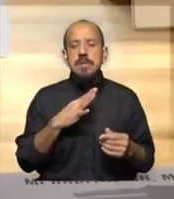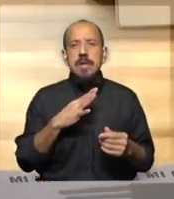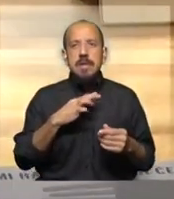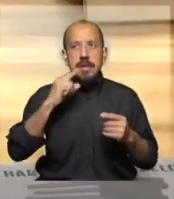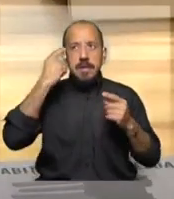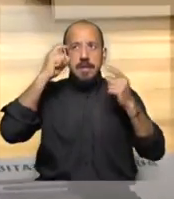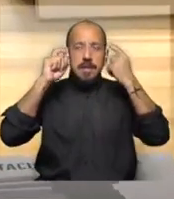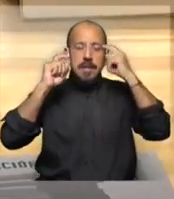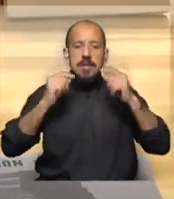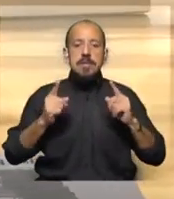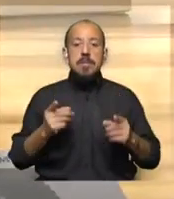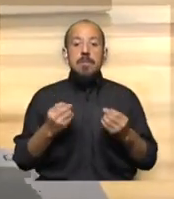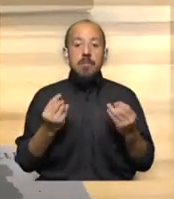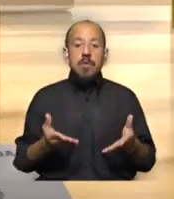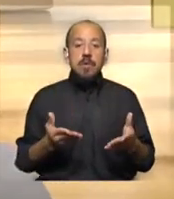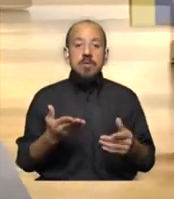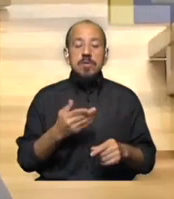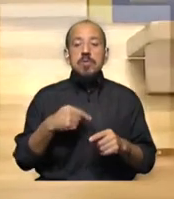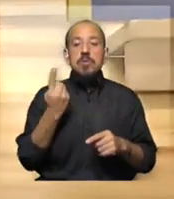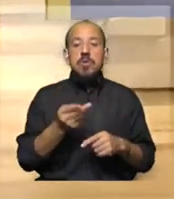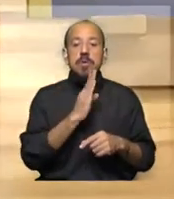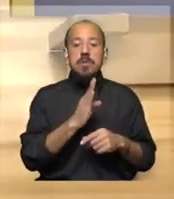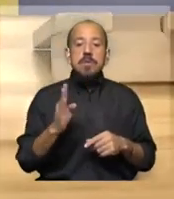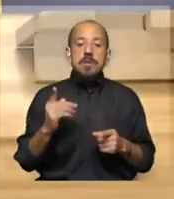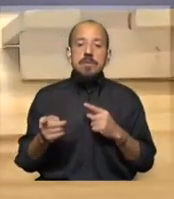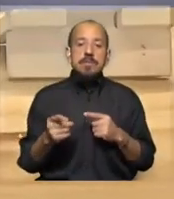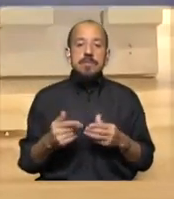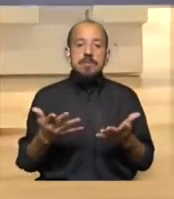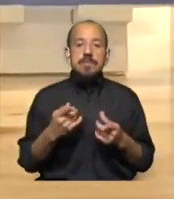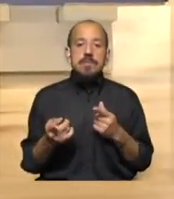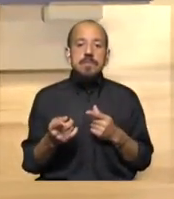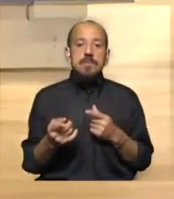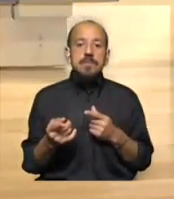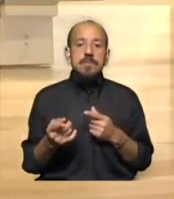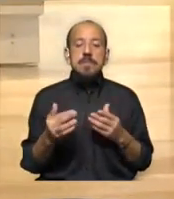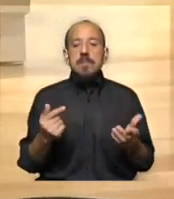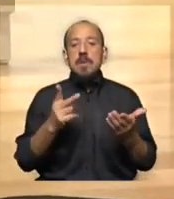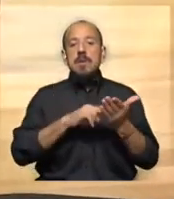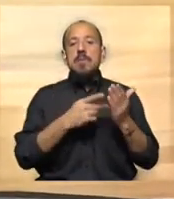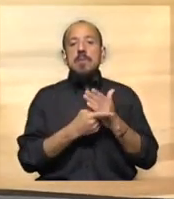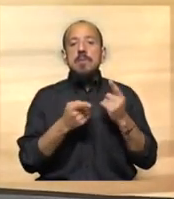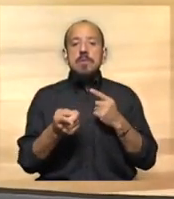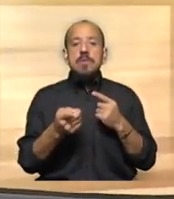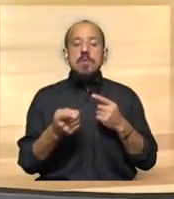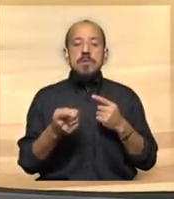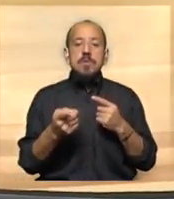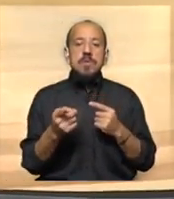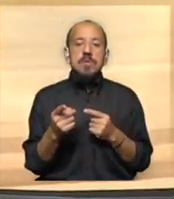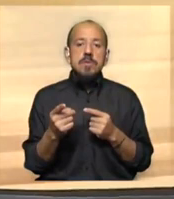porque ya nos han pedido de otras bibliotecas populares ahora con proyectos similares